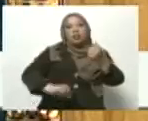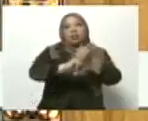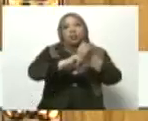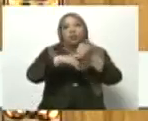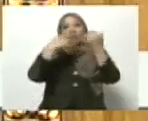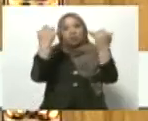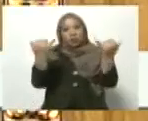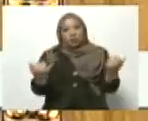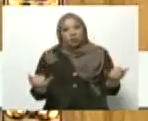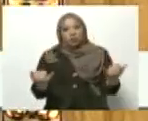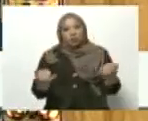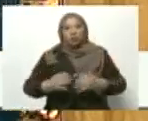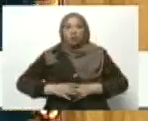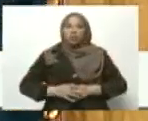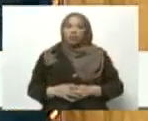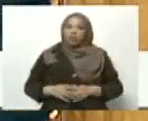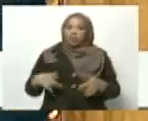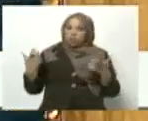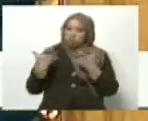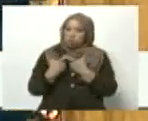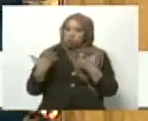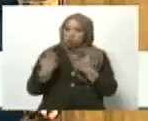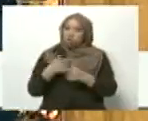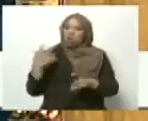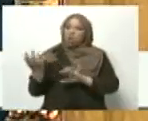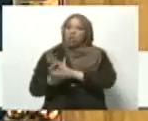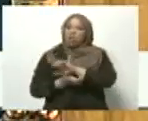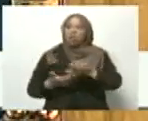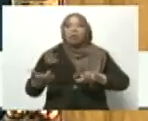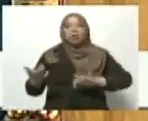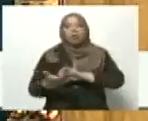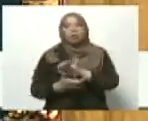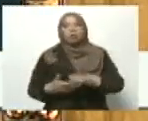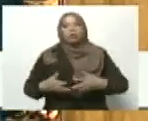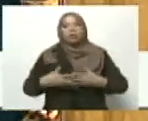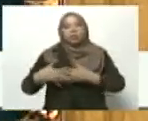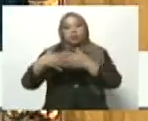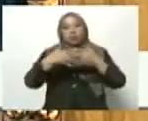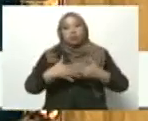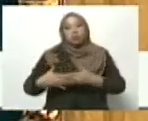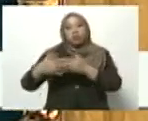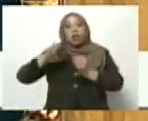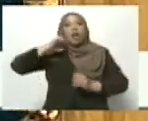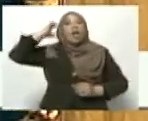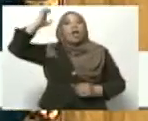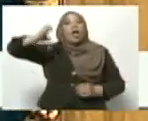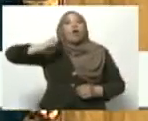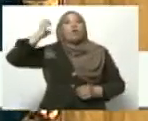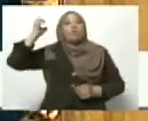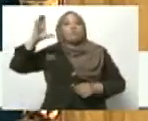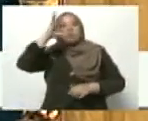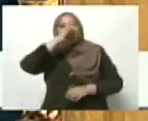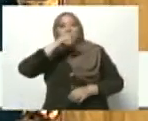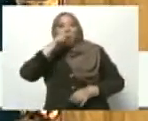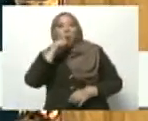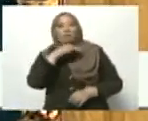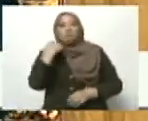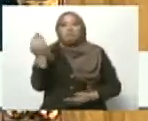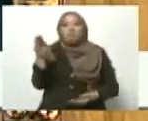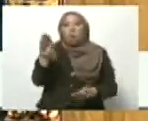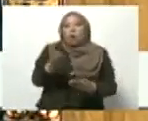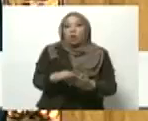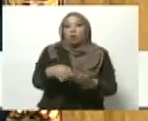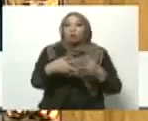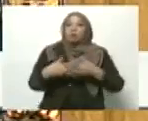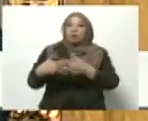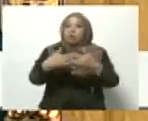ahora en las guerras, en el conflicto de Europa Oriental, donde no iba a haber muertos ni soldados norteamericanos por ningún lado, pero